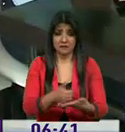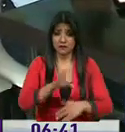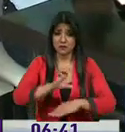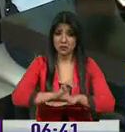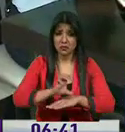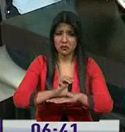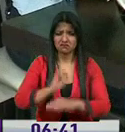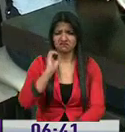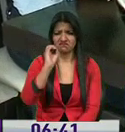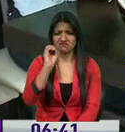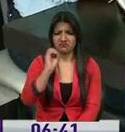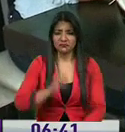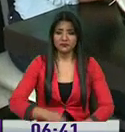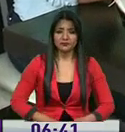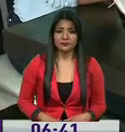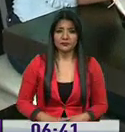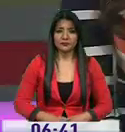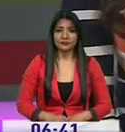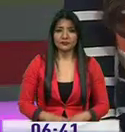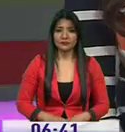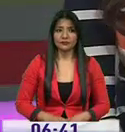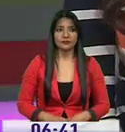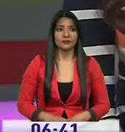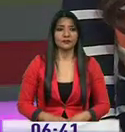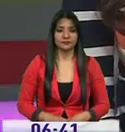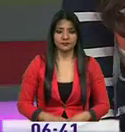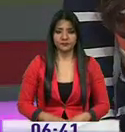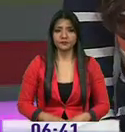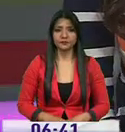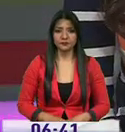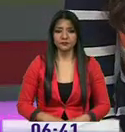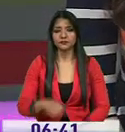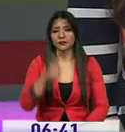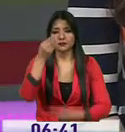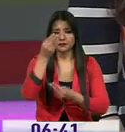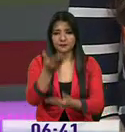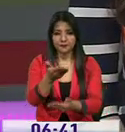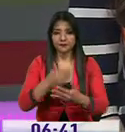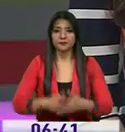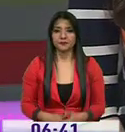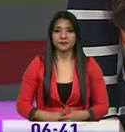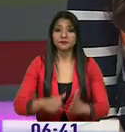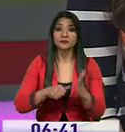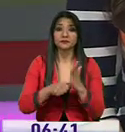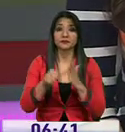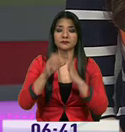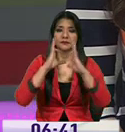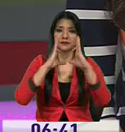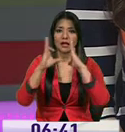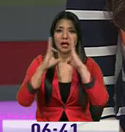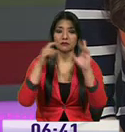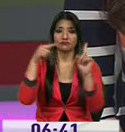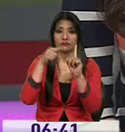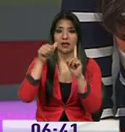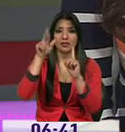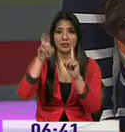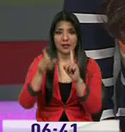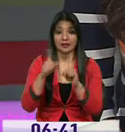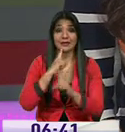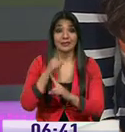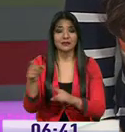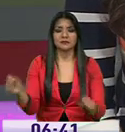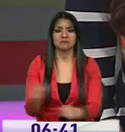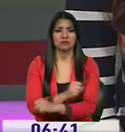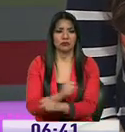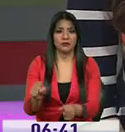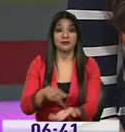Informó Patricia Aldaz. En otra información, luego que el ministro de Telecomunicaciones anunciara que es imposible